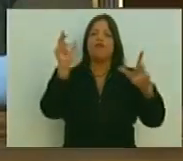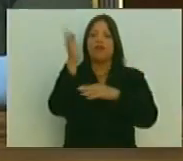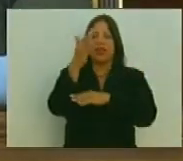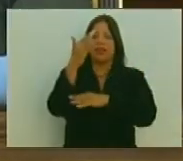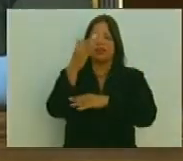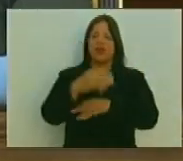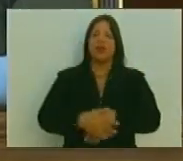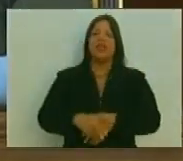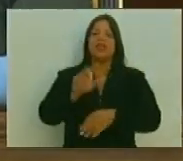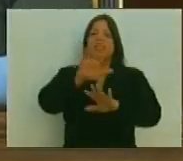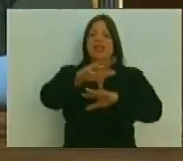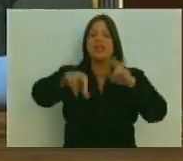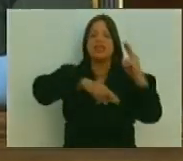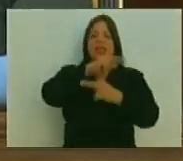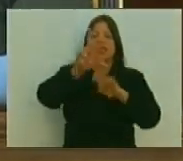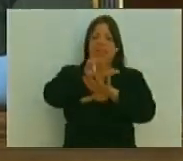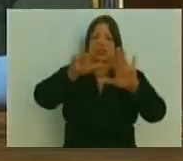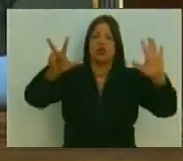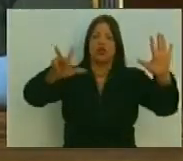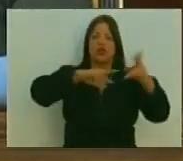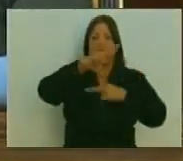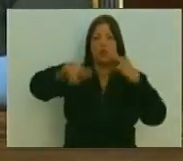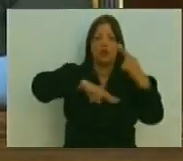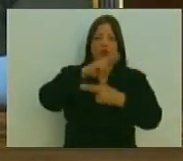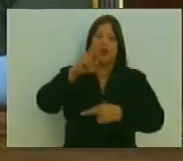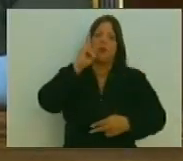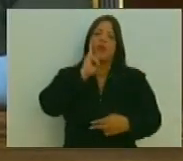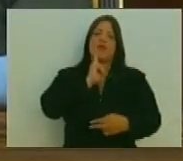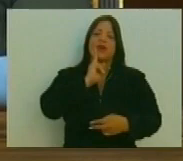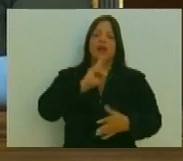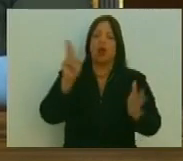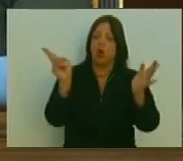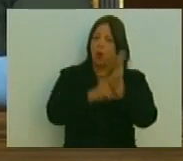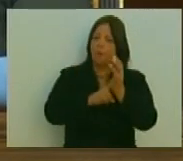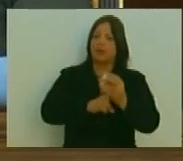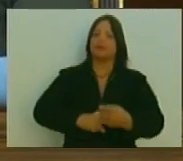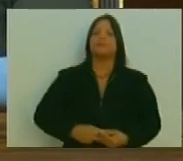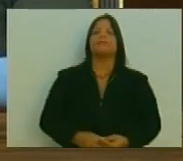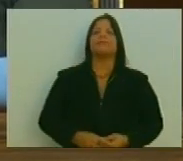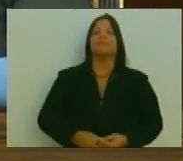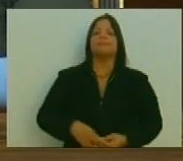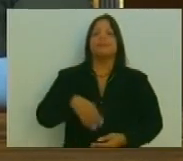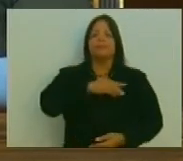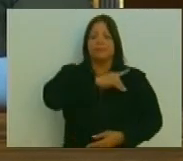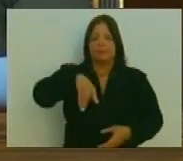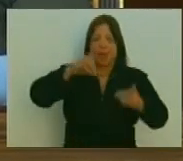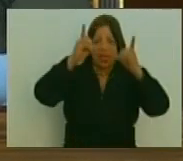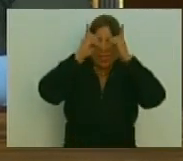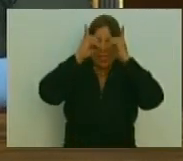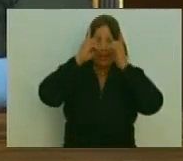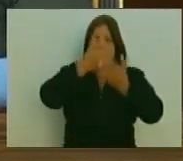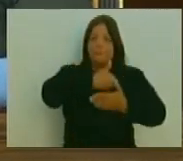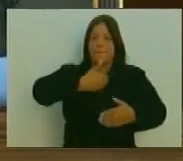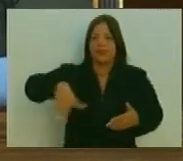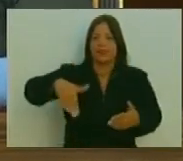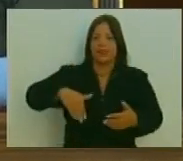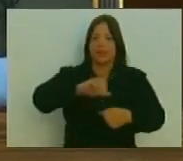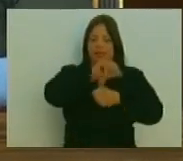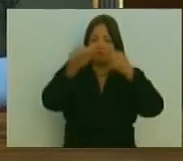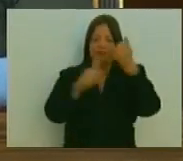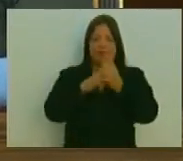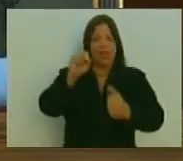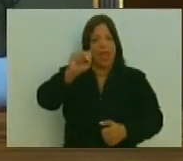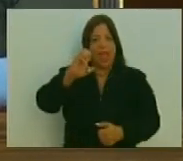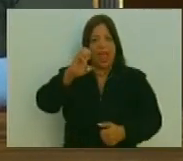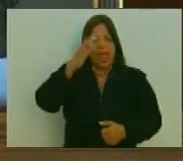y 18 de la Revolución Bolivariana. Cúmplase. Delcy Eloína Rodríguez Gómez, presidenta; Elvis